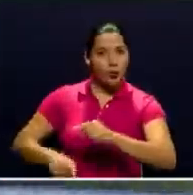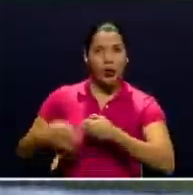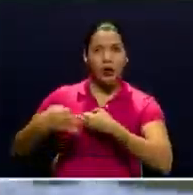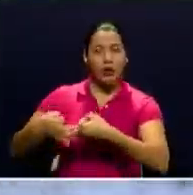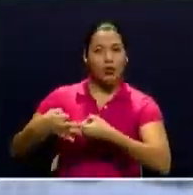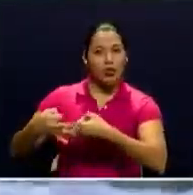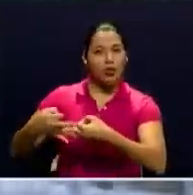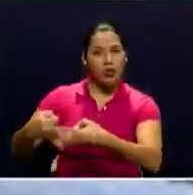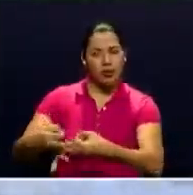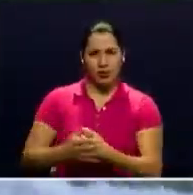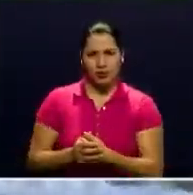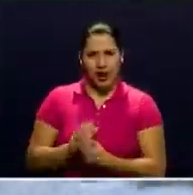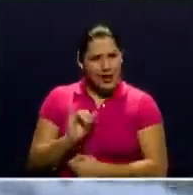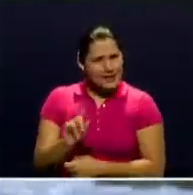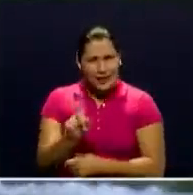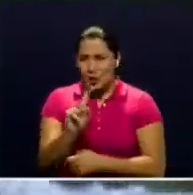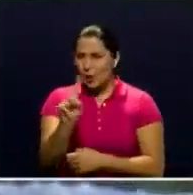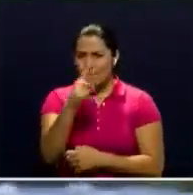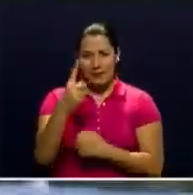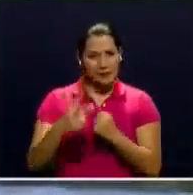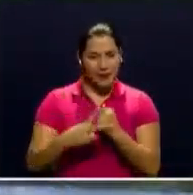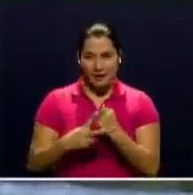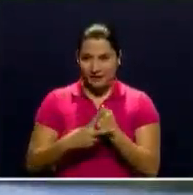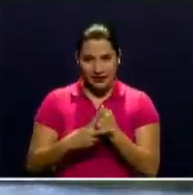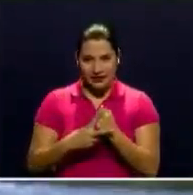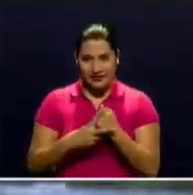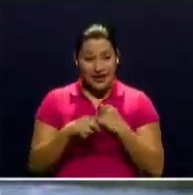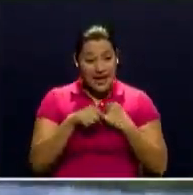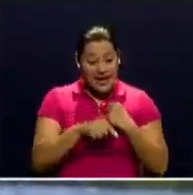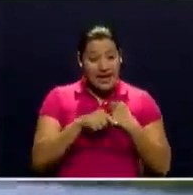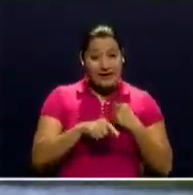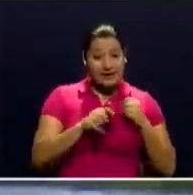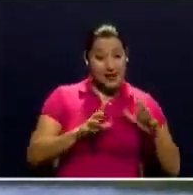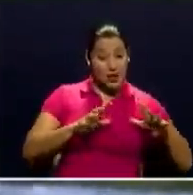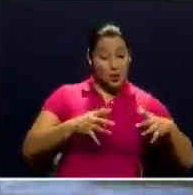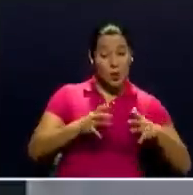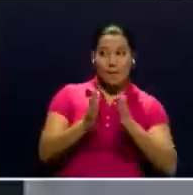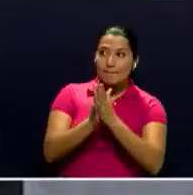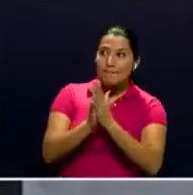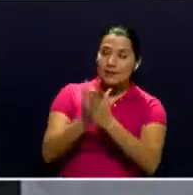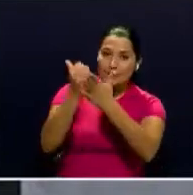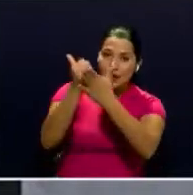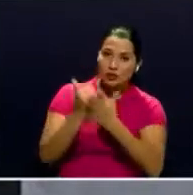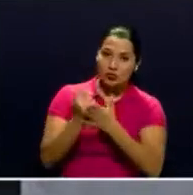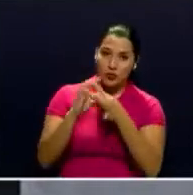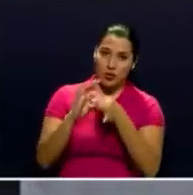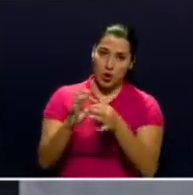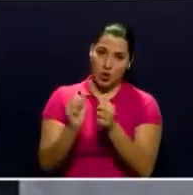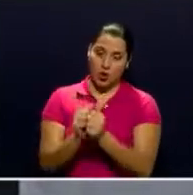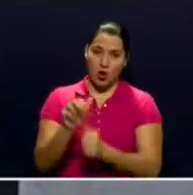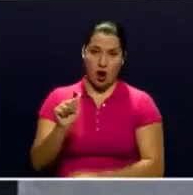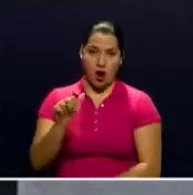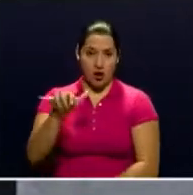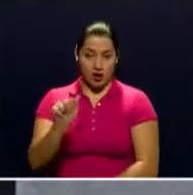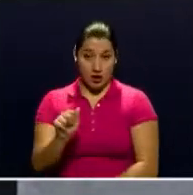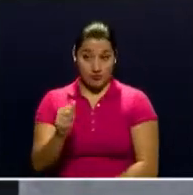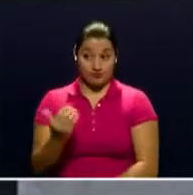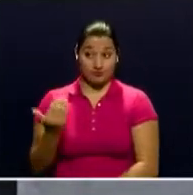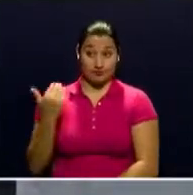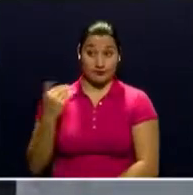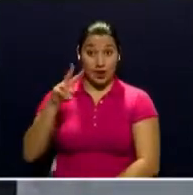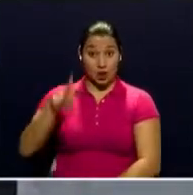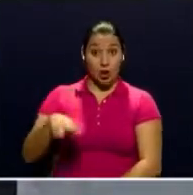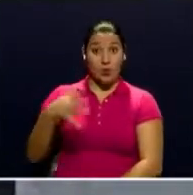Esta no es la primera vez que la organización pide acciones respecto del AIA. En el